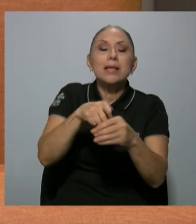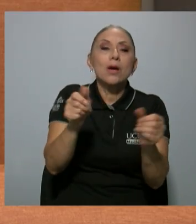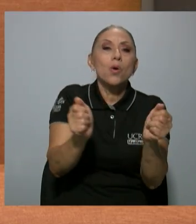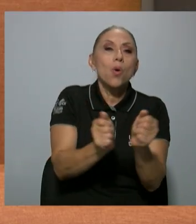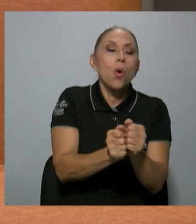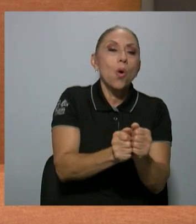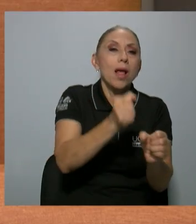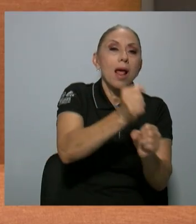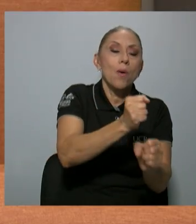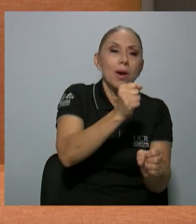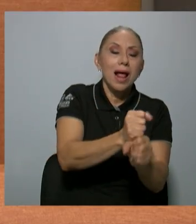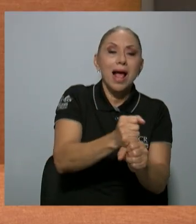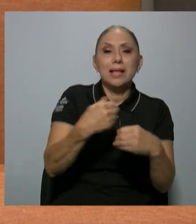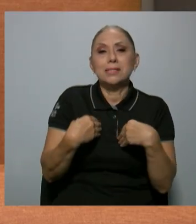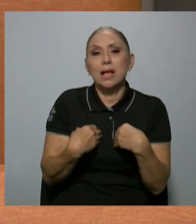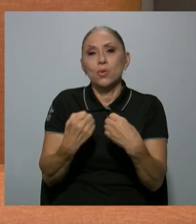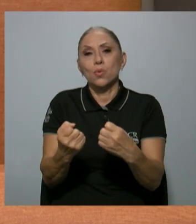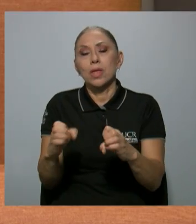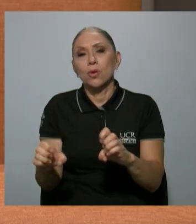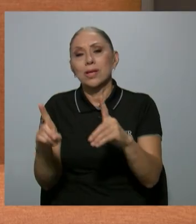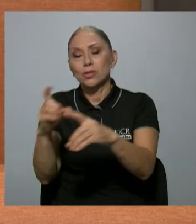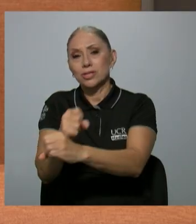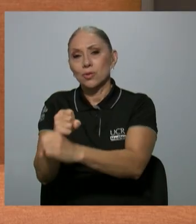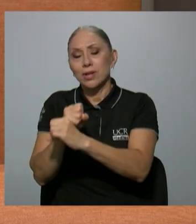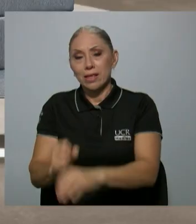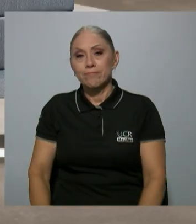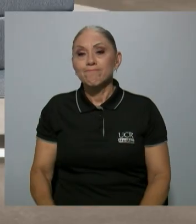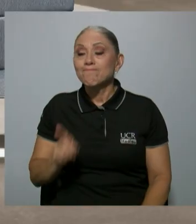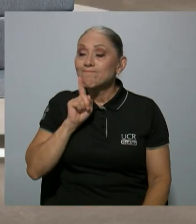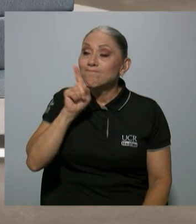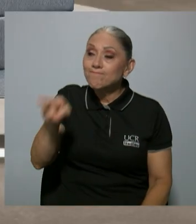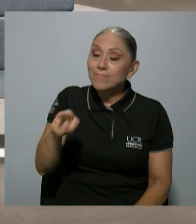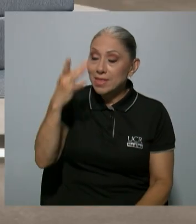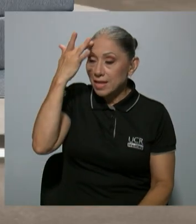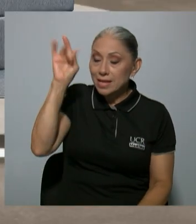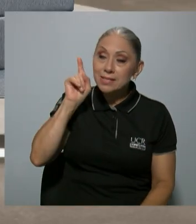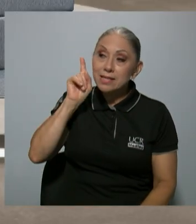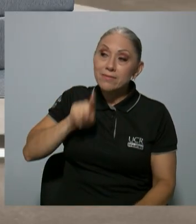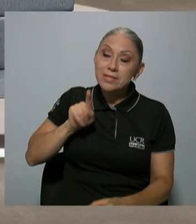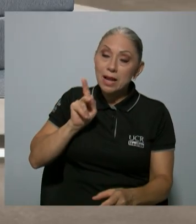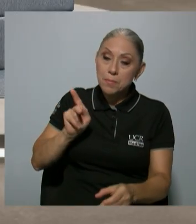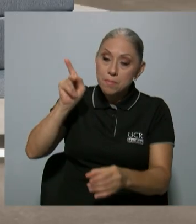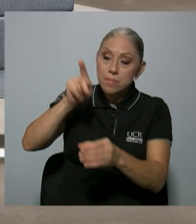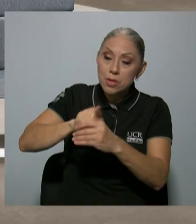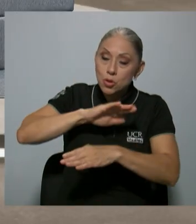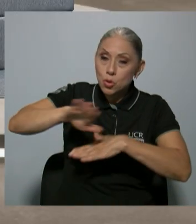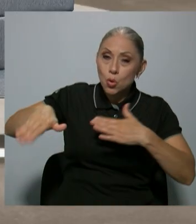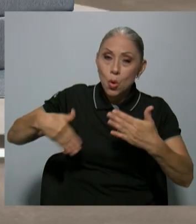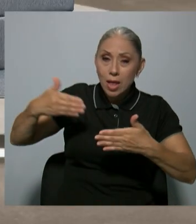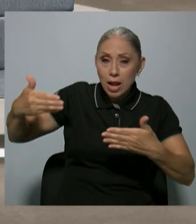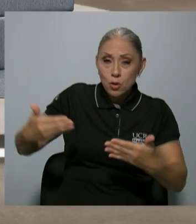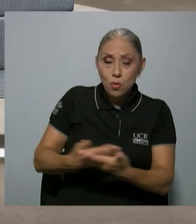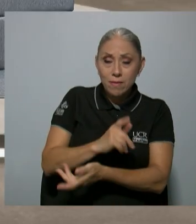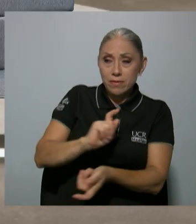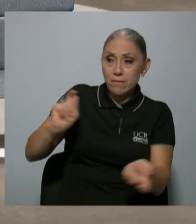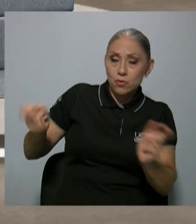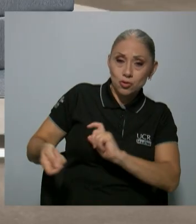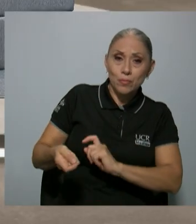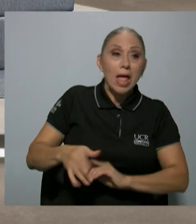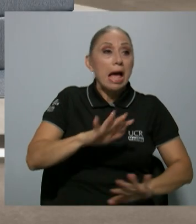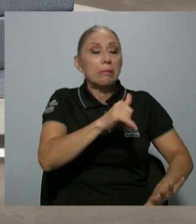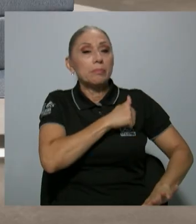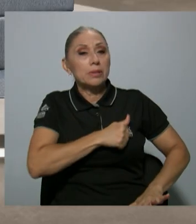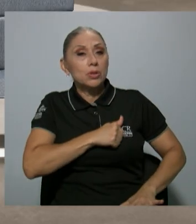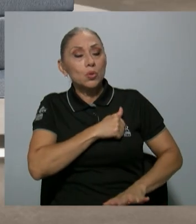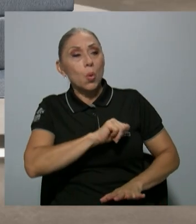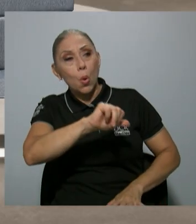seguridad. Sin duda, inteligencia artificial interviene con todo, esta es la nueva revolución. Y un tercer tema, perdón Laura,